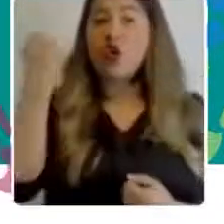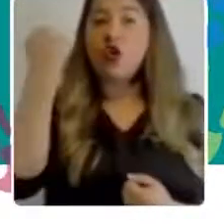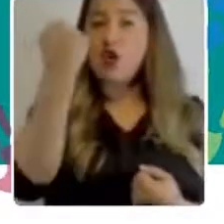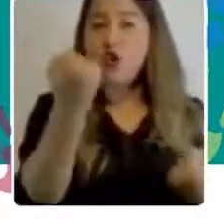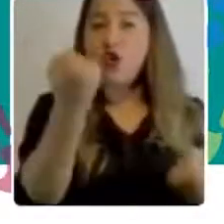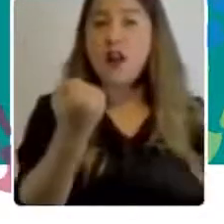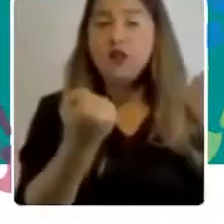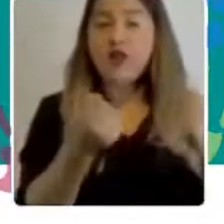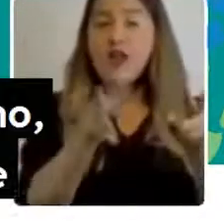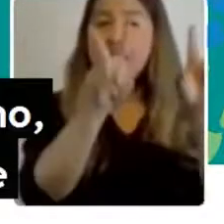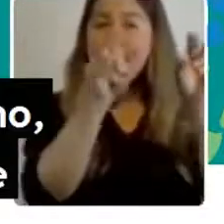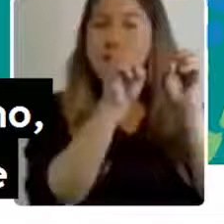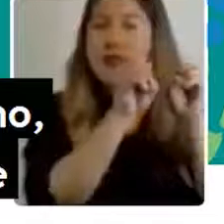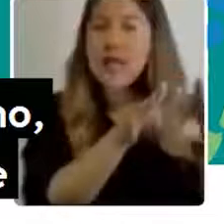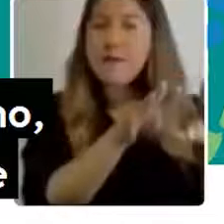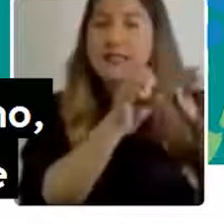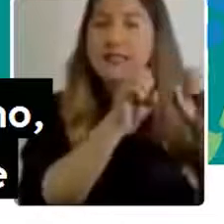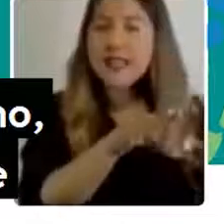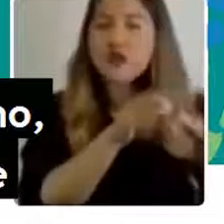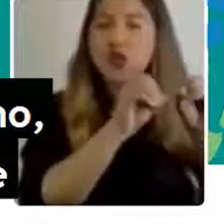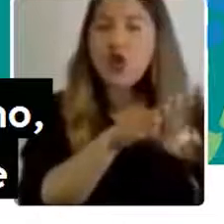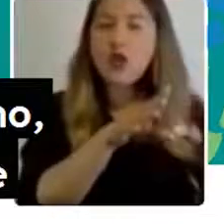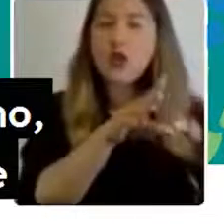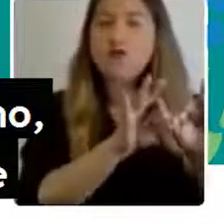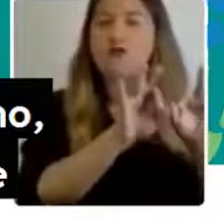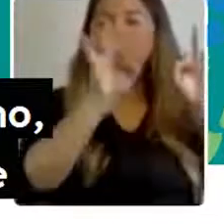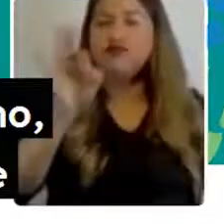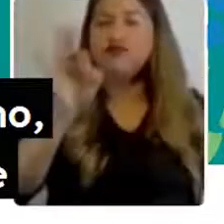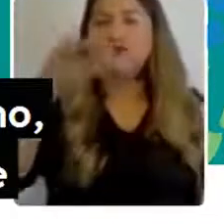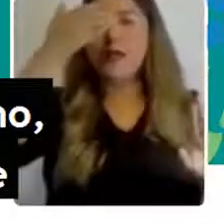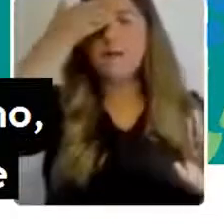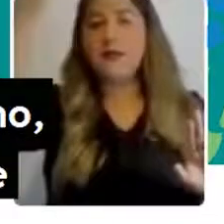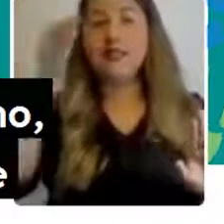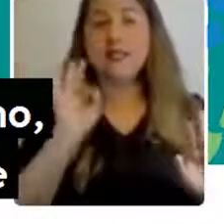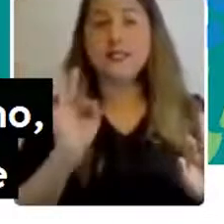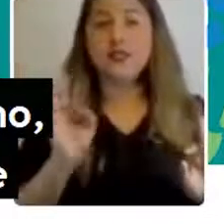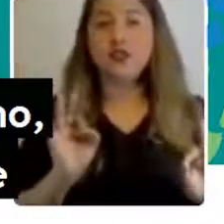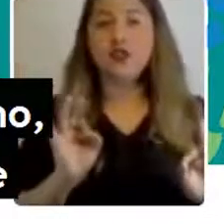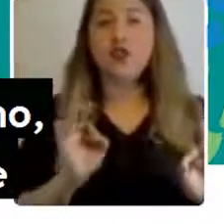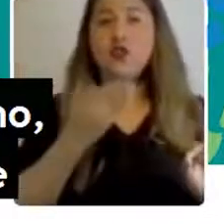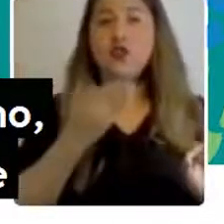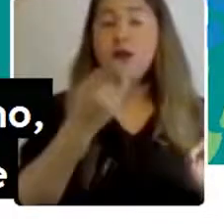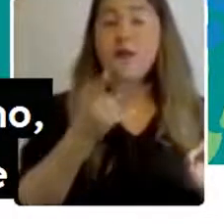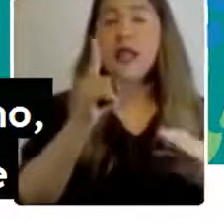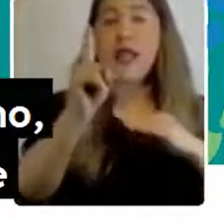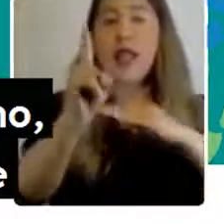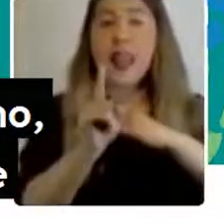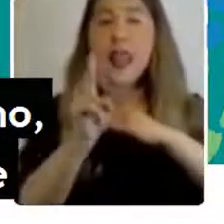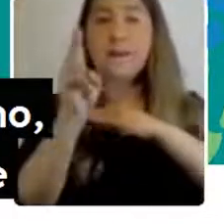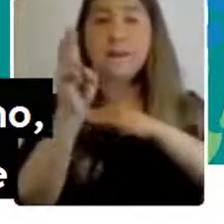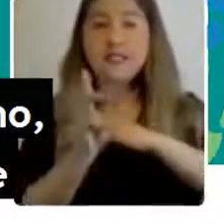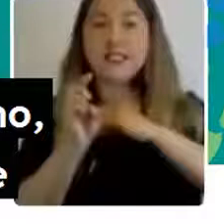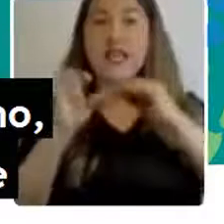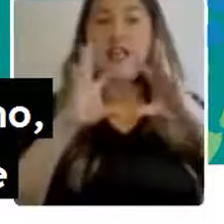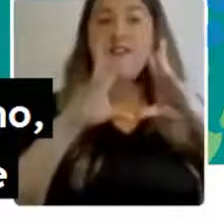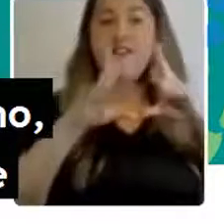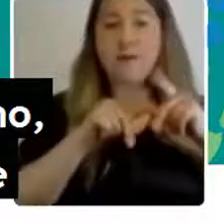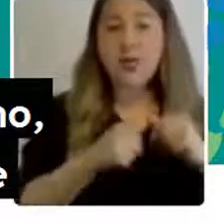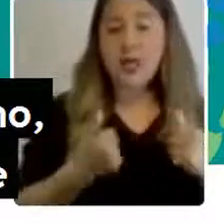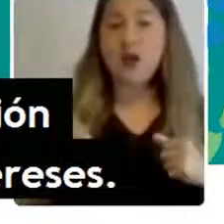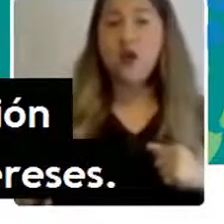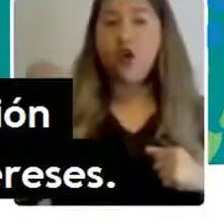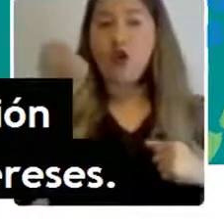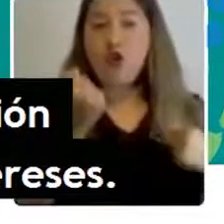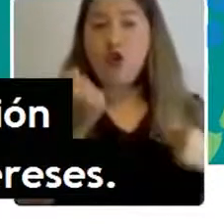pacientes, lo que le había comentado. Y lo último, que no es por eso menos